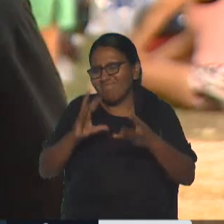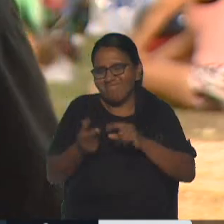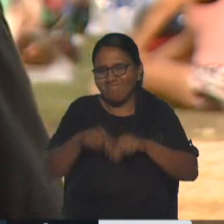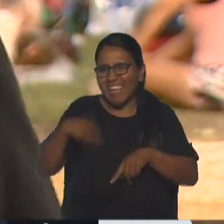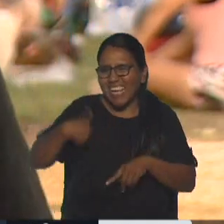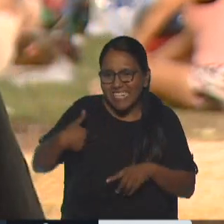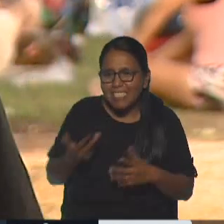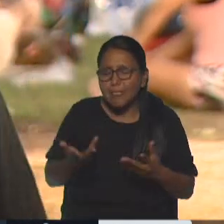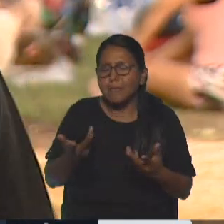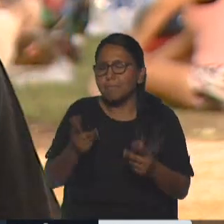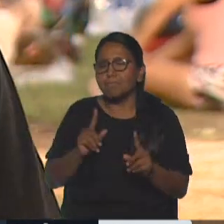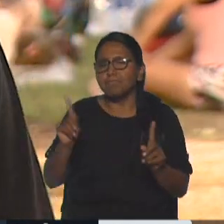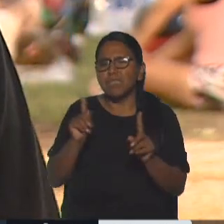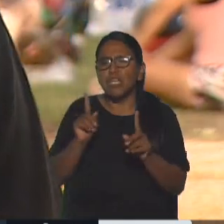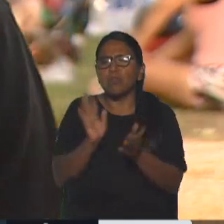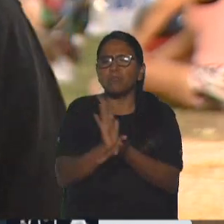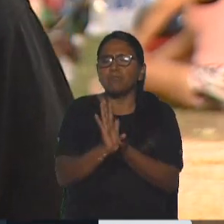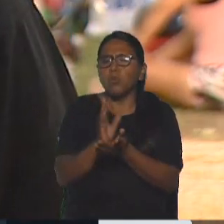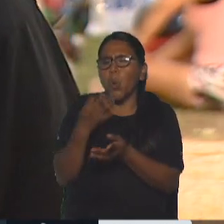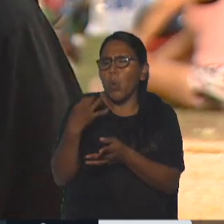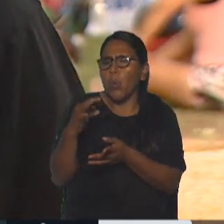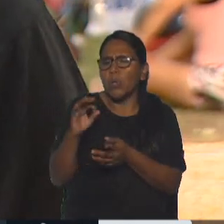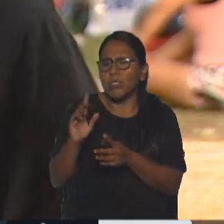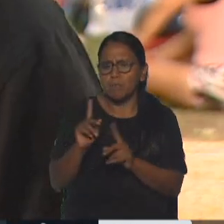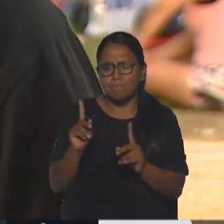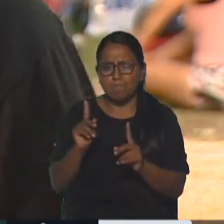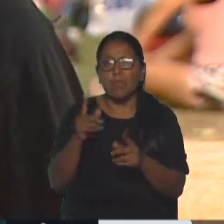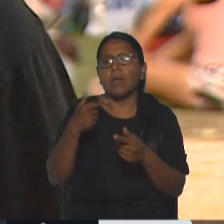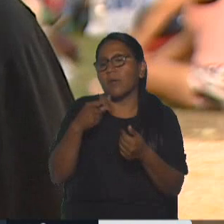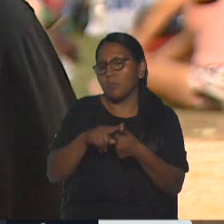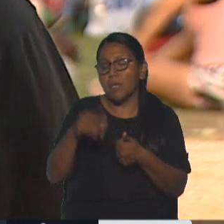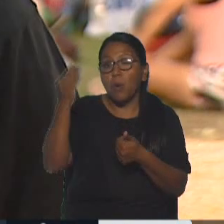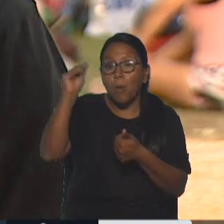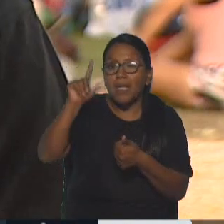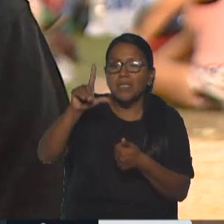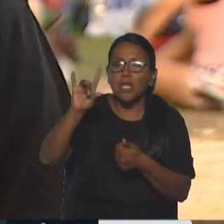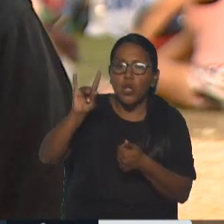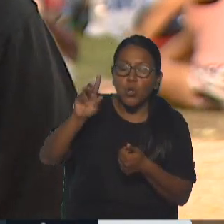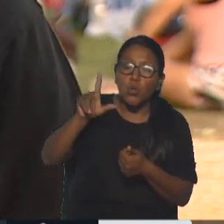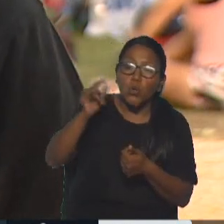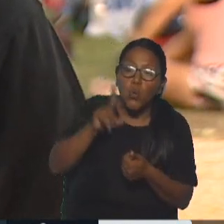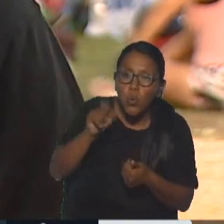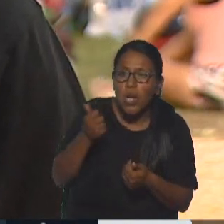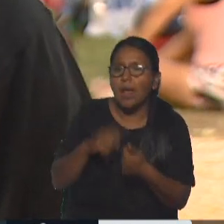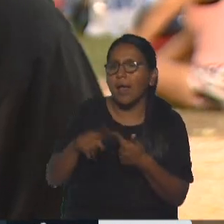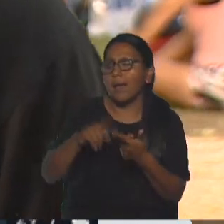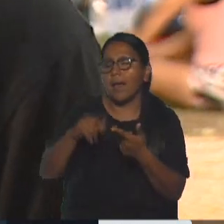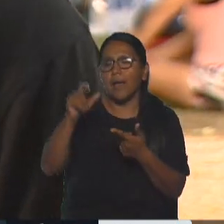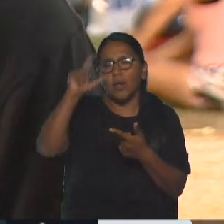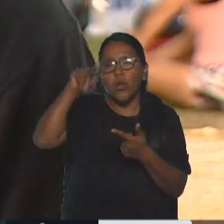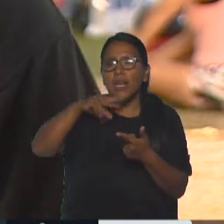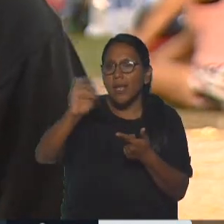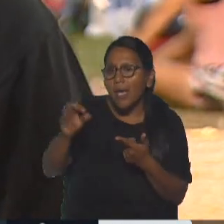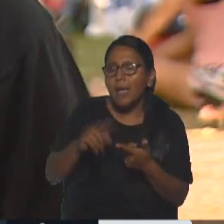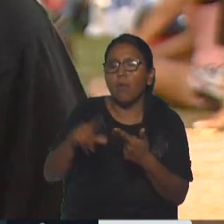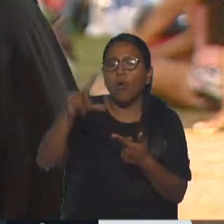que no es un hecho aislado lo de la Argentina. Lo hicieron en Brasil con Lula, con Evo, lo hicieron